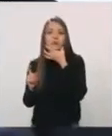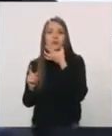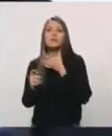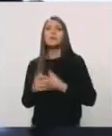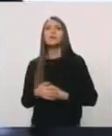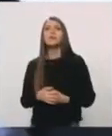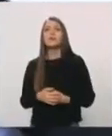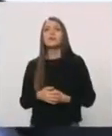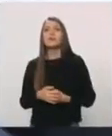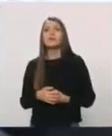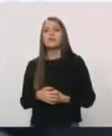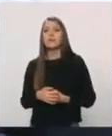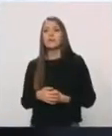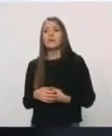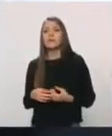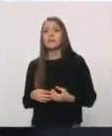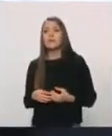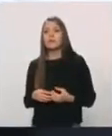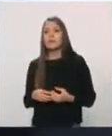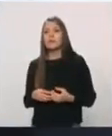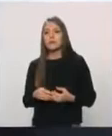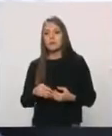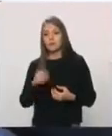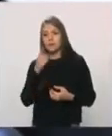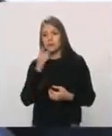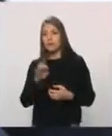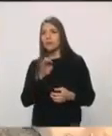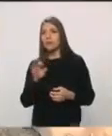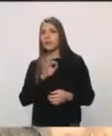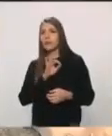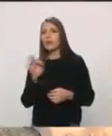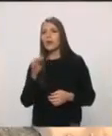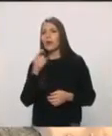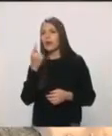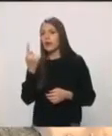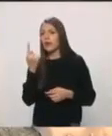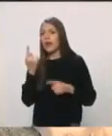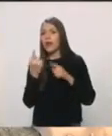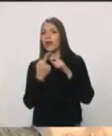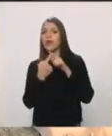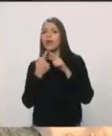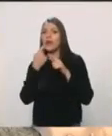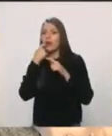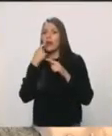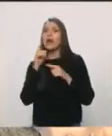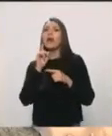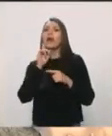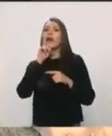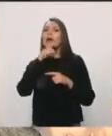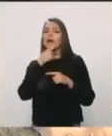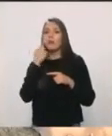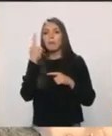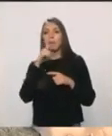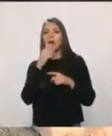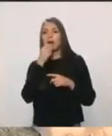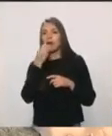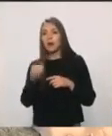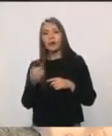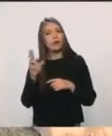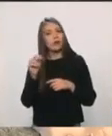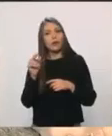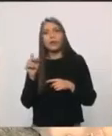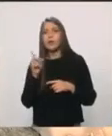¿Sería prudente meter el dedo a la boca, No, buscar no. el objeto? No, eso se hace ya que el bebé cae